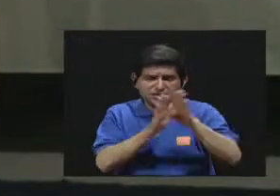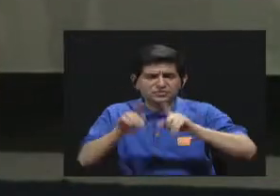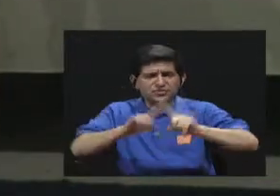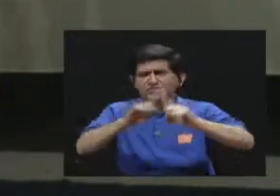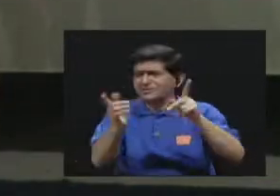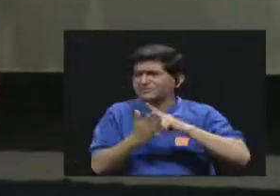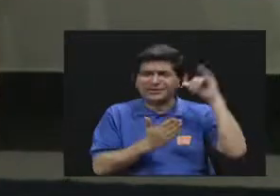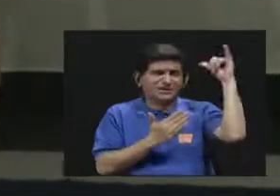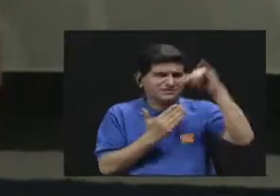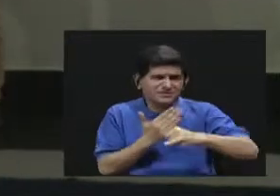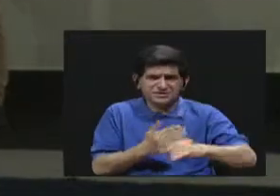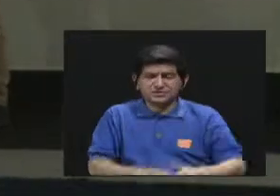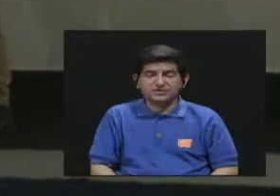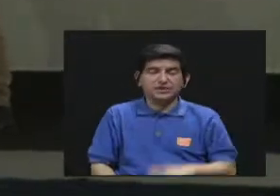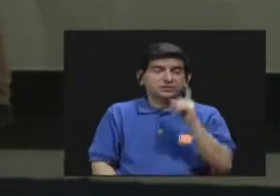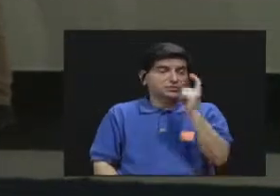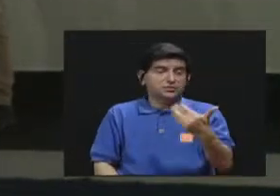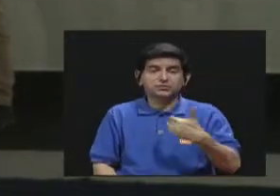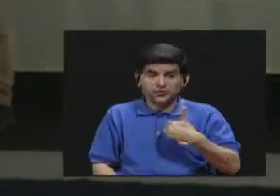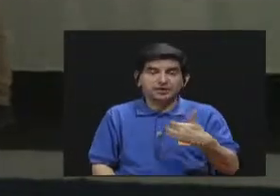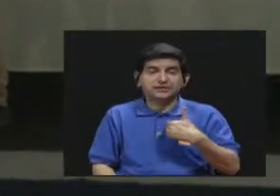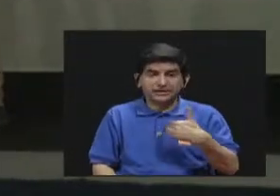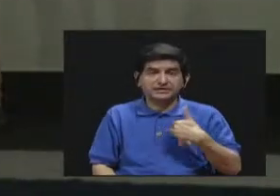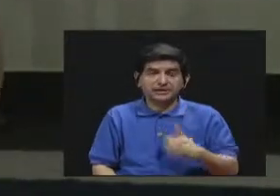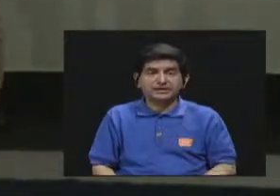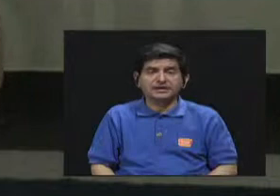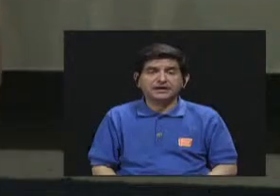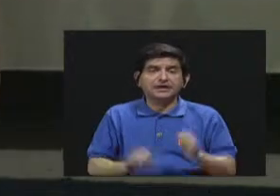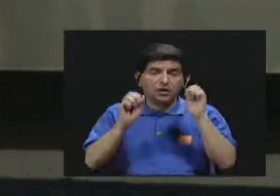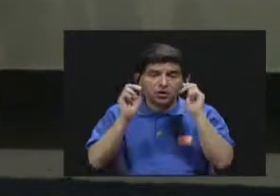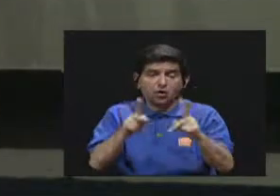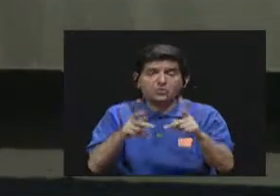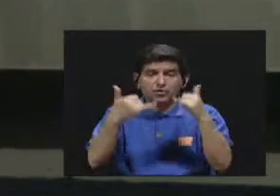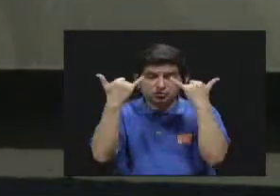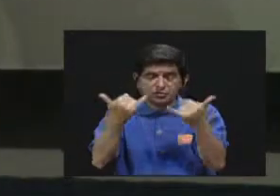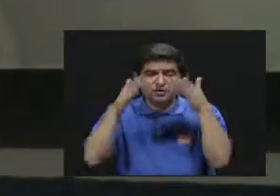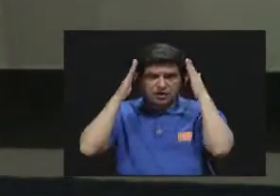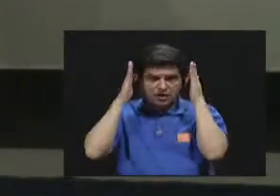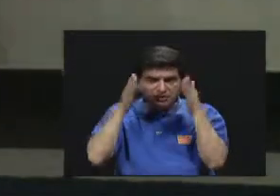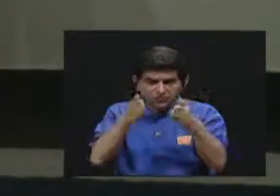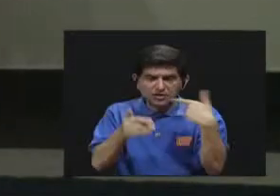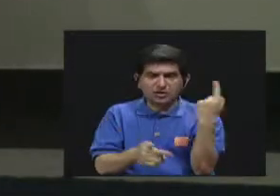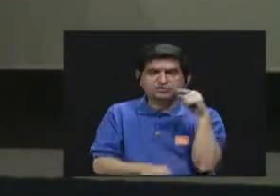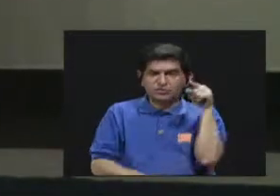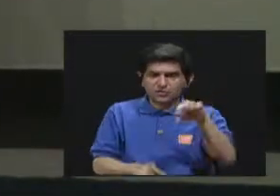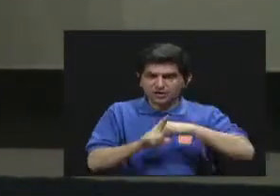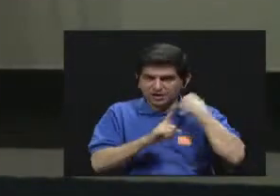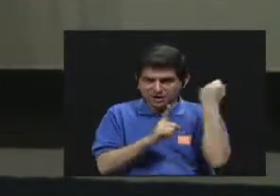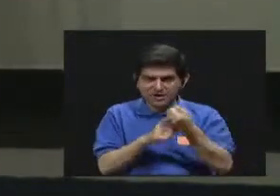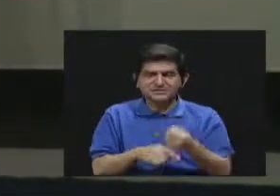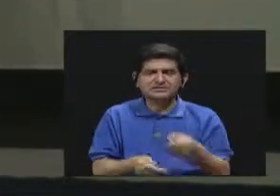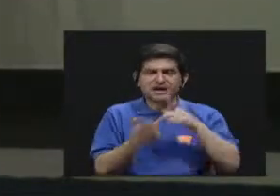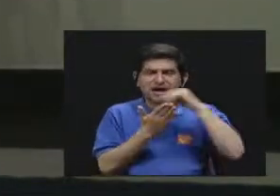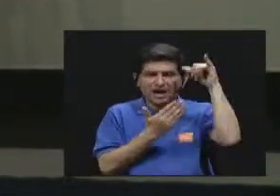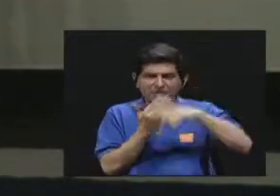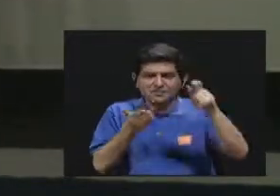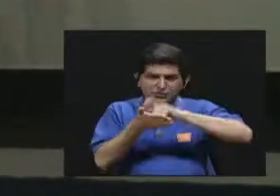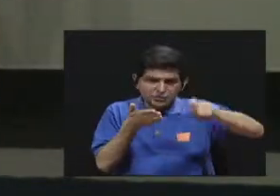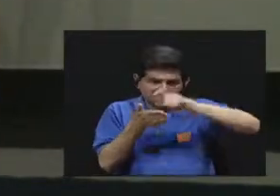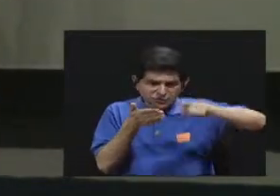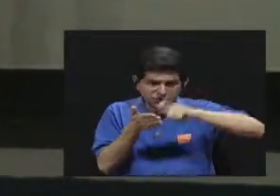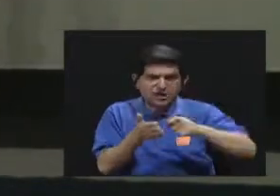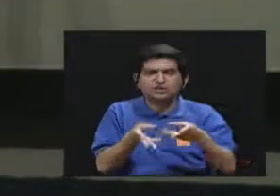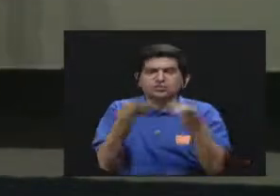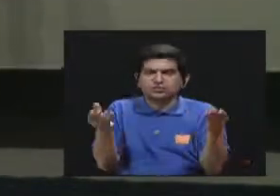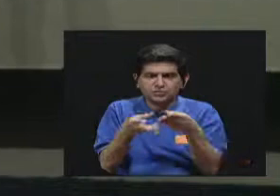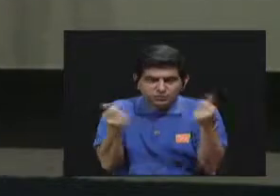Están, por suerte tienen la facilidad de estar en este momento dedicados a eso, ¿no? A generar proyectos, a escribir, a producir.